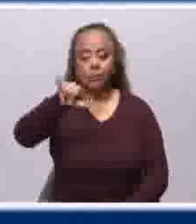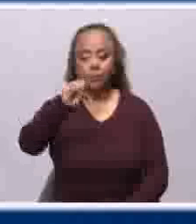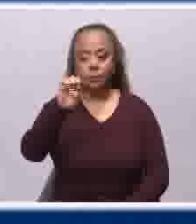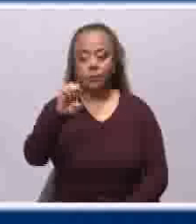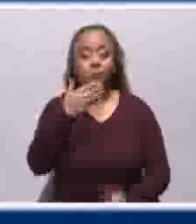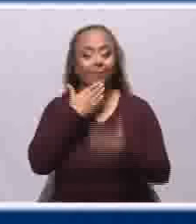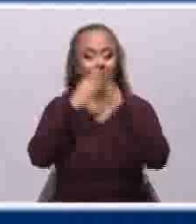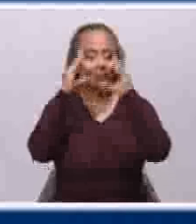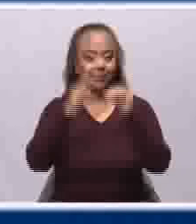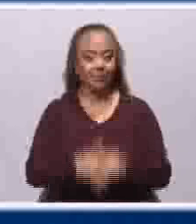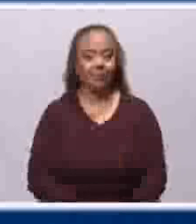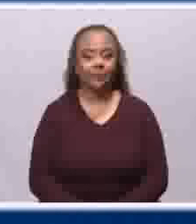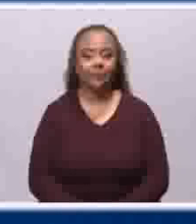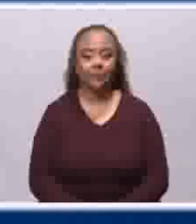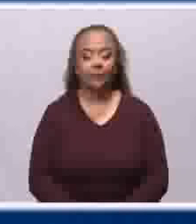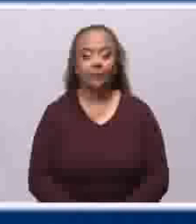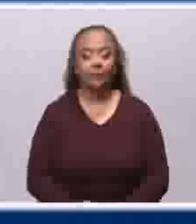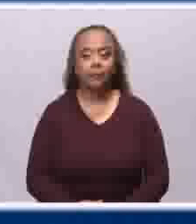buenas